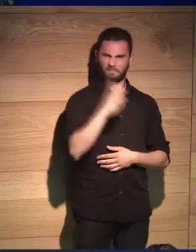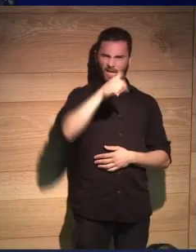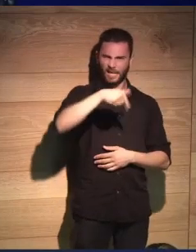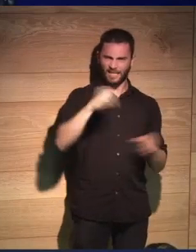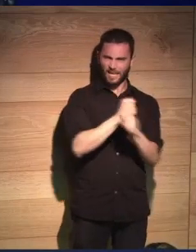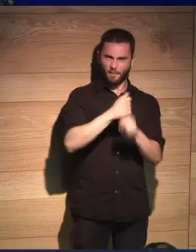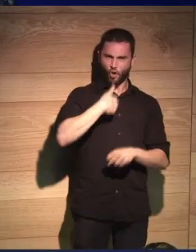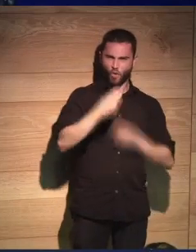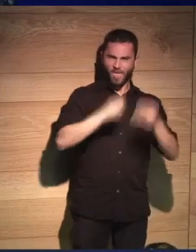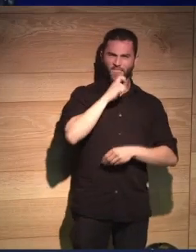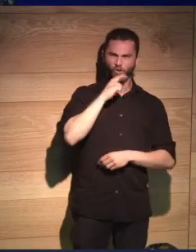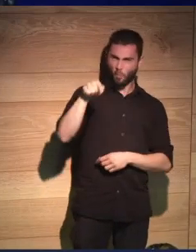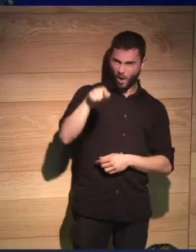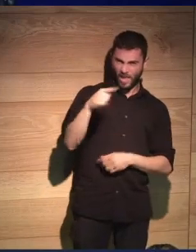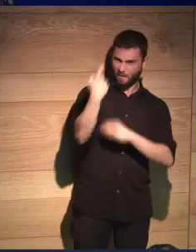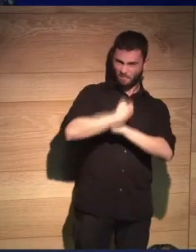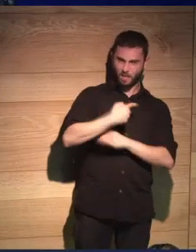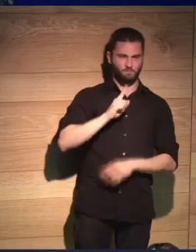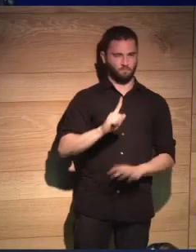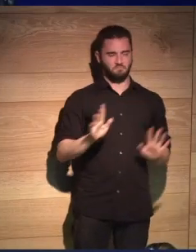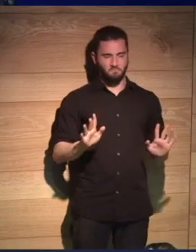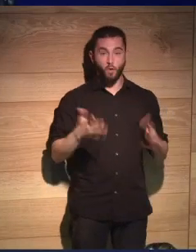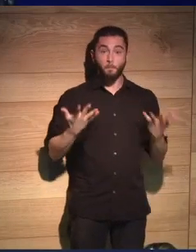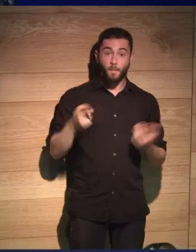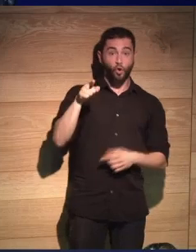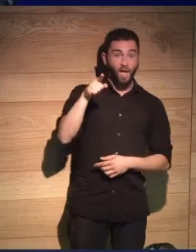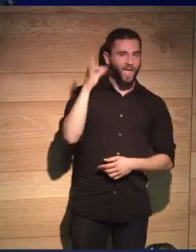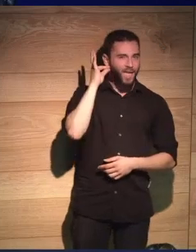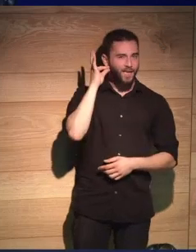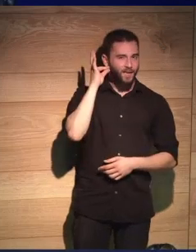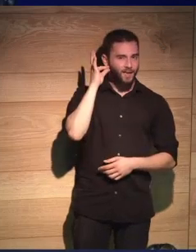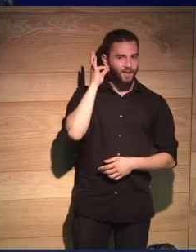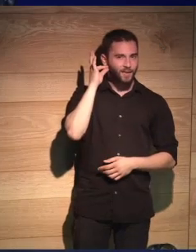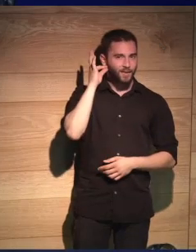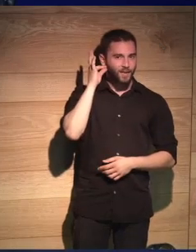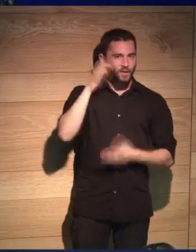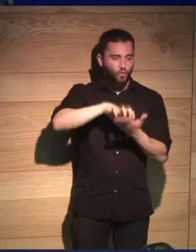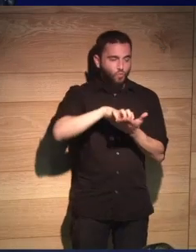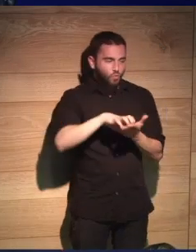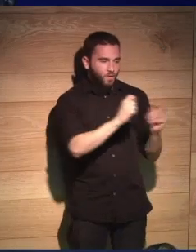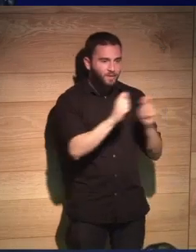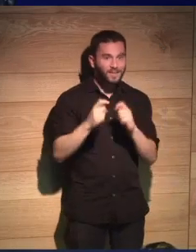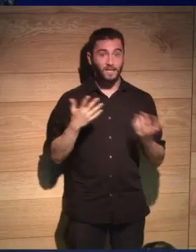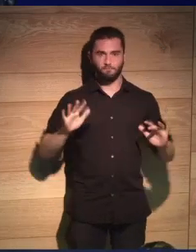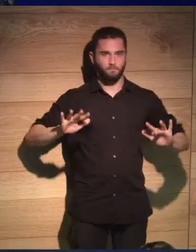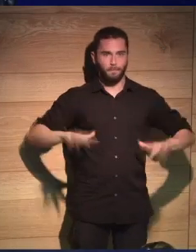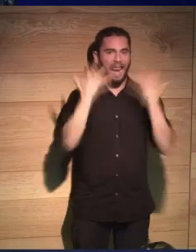¿no? Pero ella lo pone en duda y